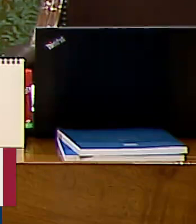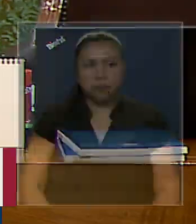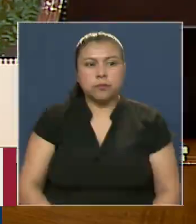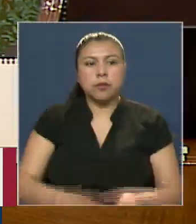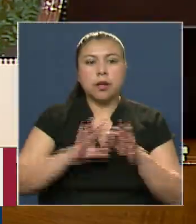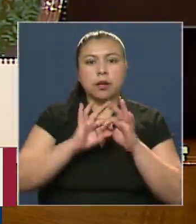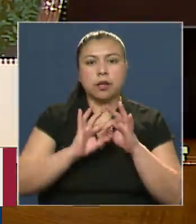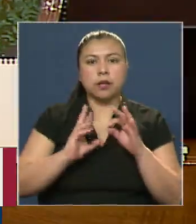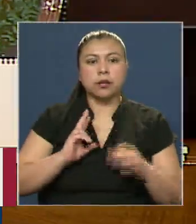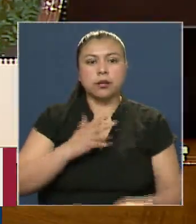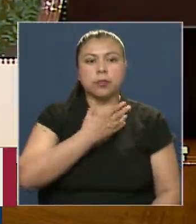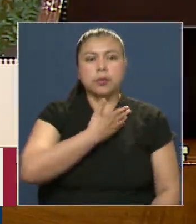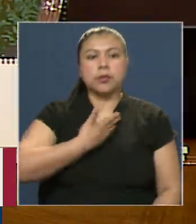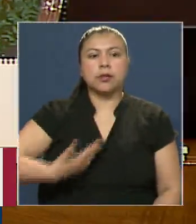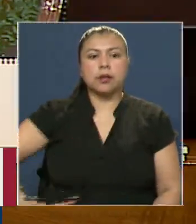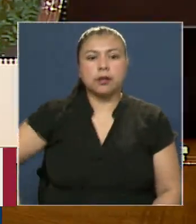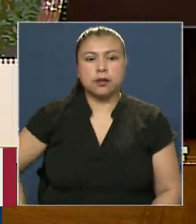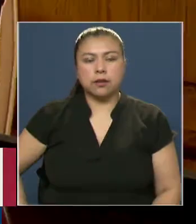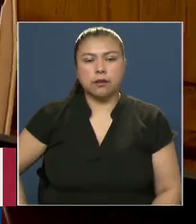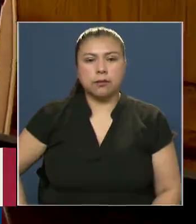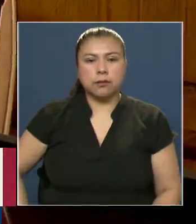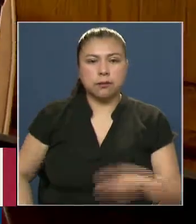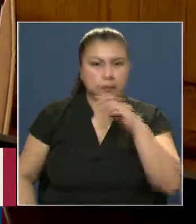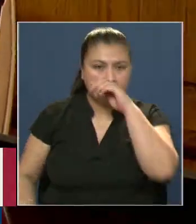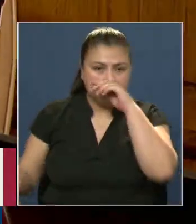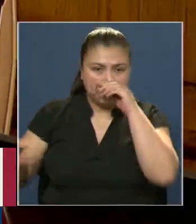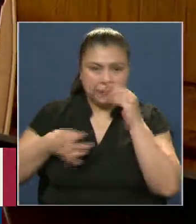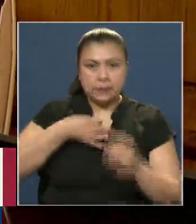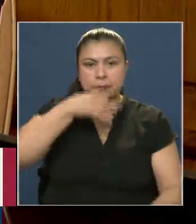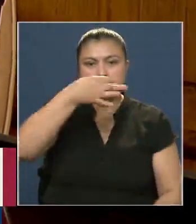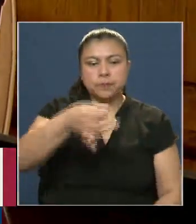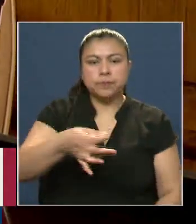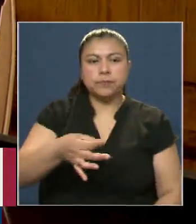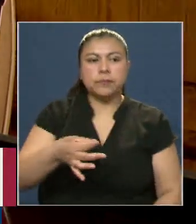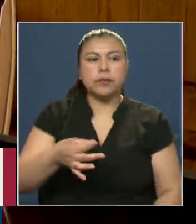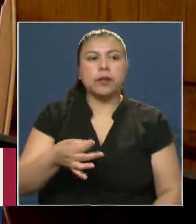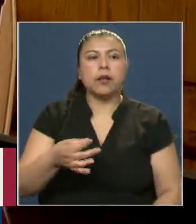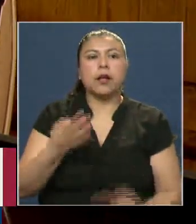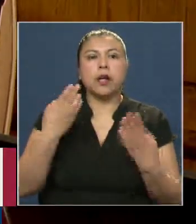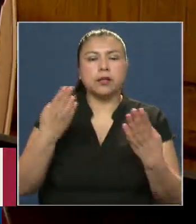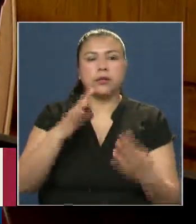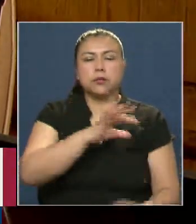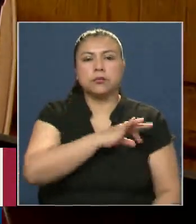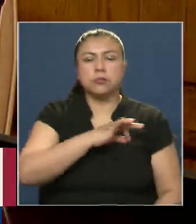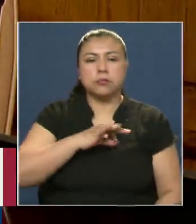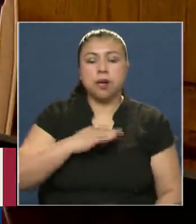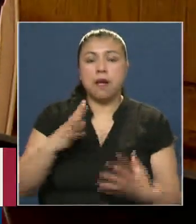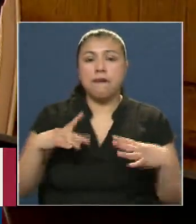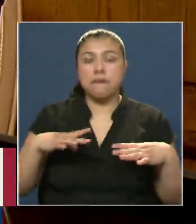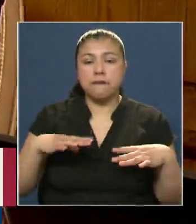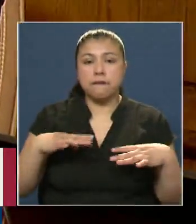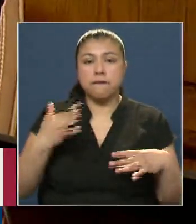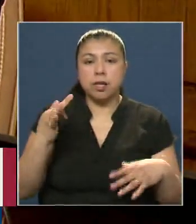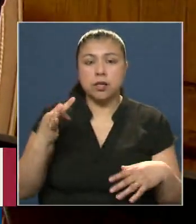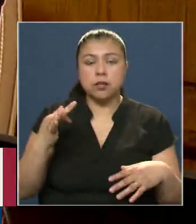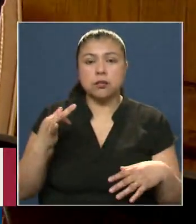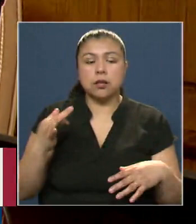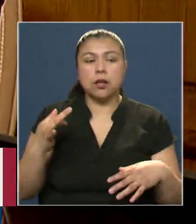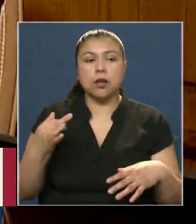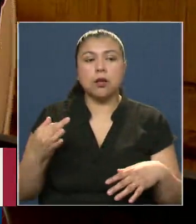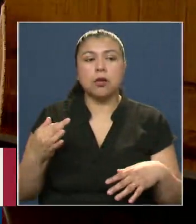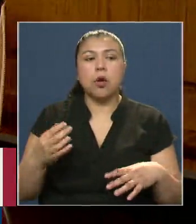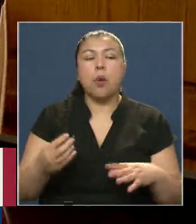Gracias, señor presidente. Por su intermedio quiero saludar al señor ministro. Además, felicitarlo por haber incluido